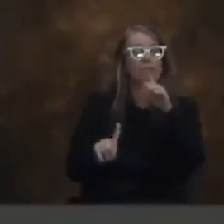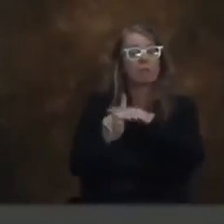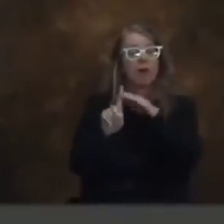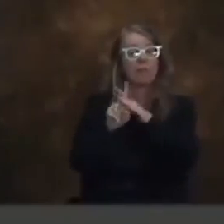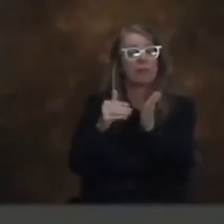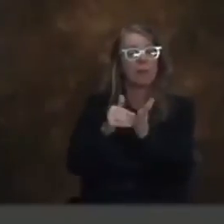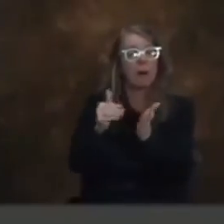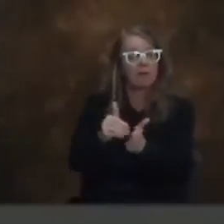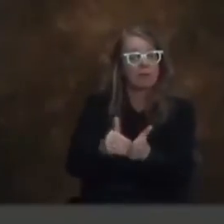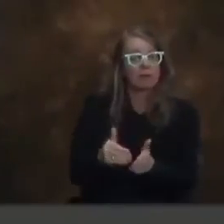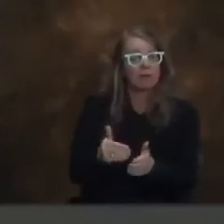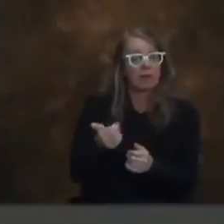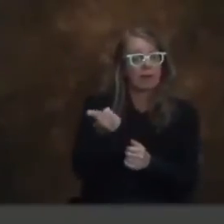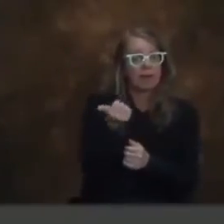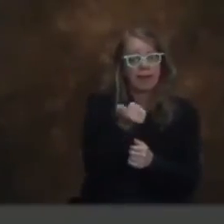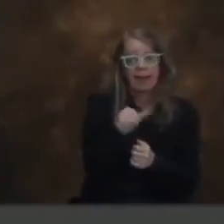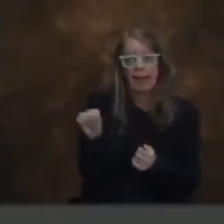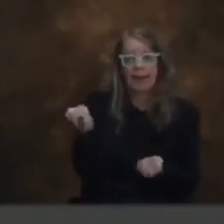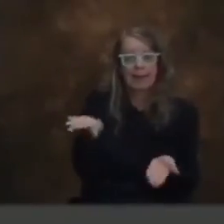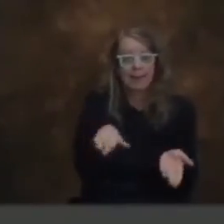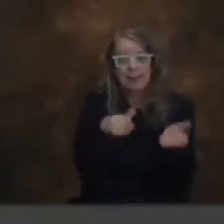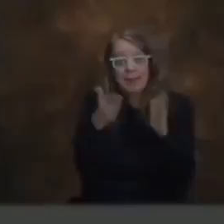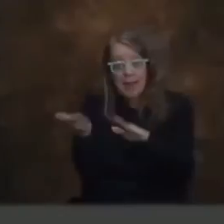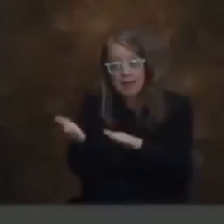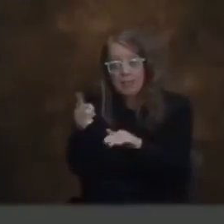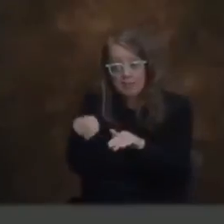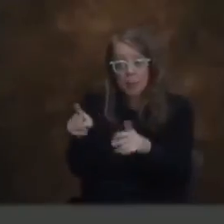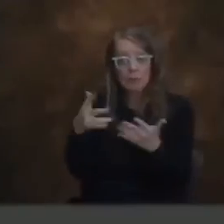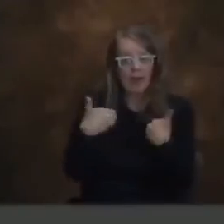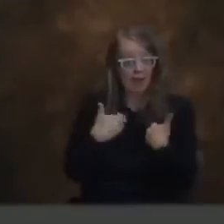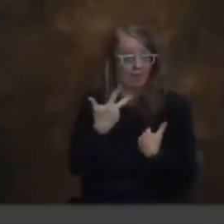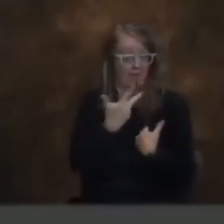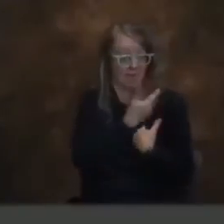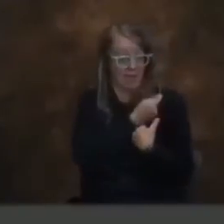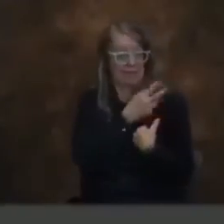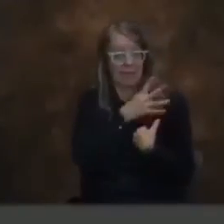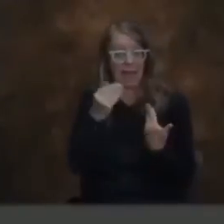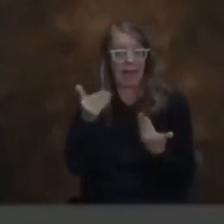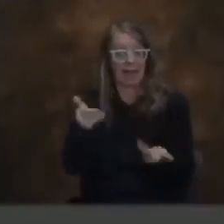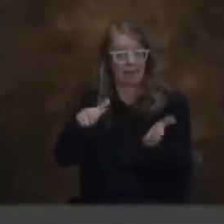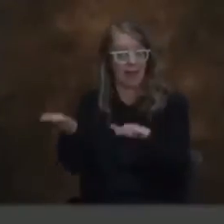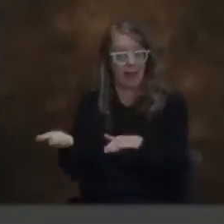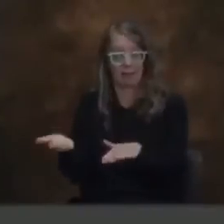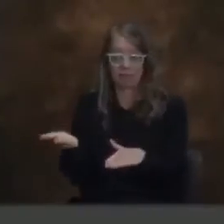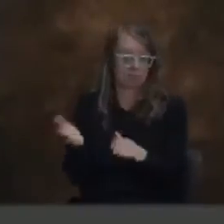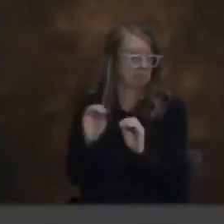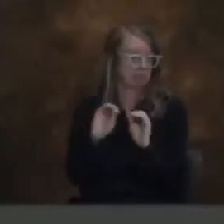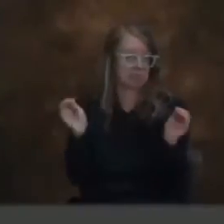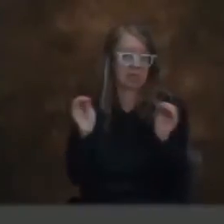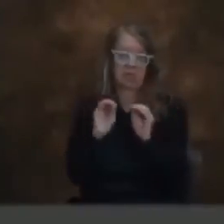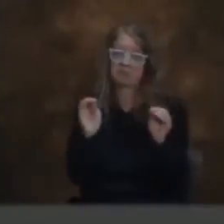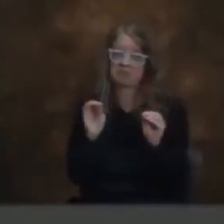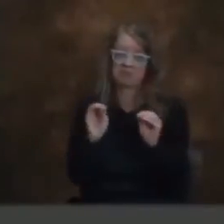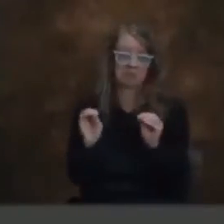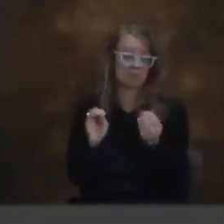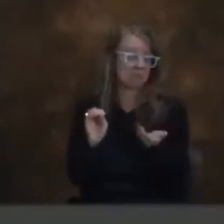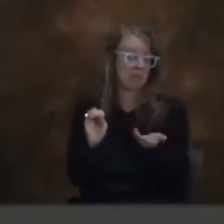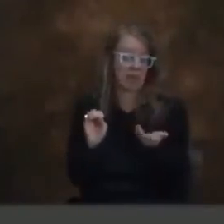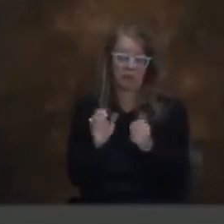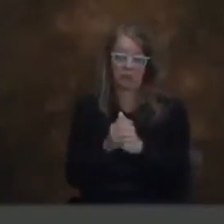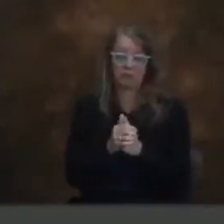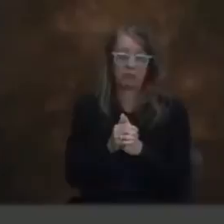muerte en la población vacunada no lo hemos visto hasta que yo sepa a menos que me ha